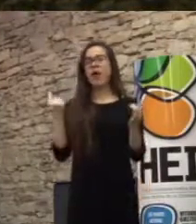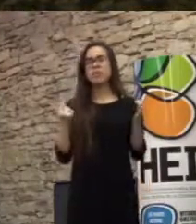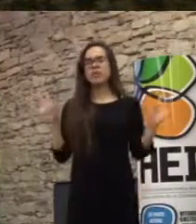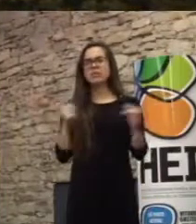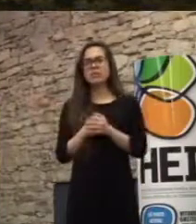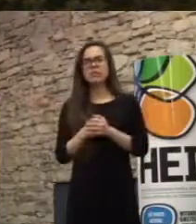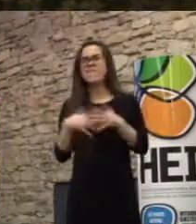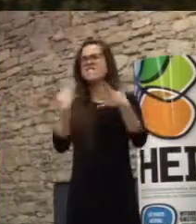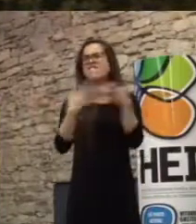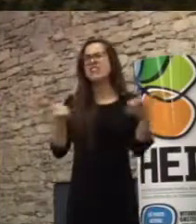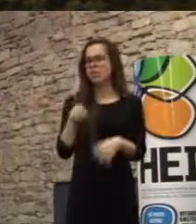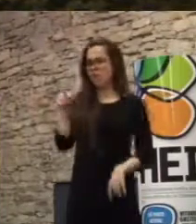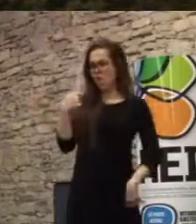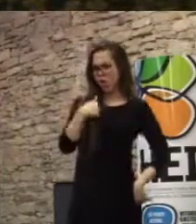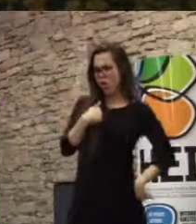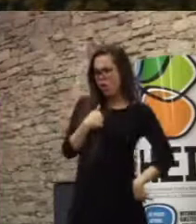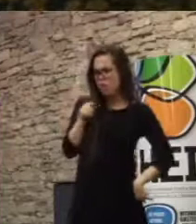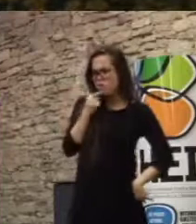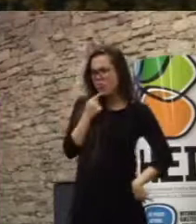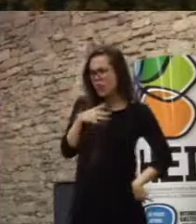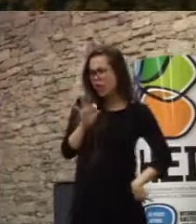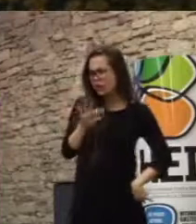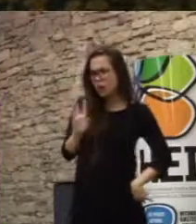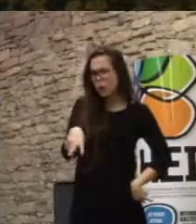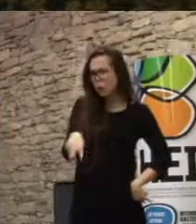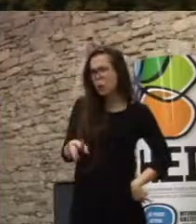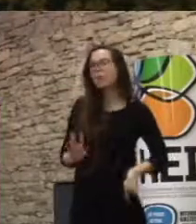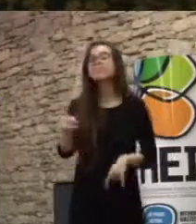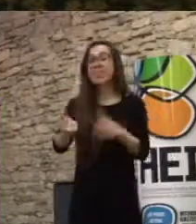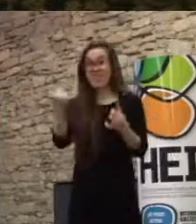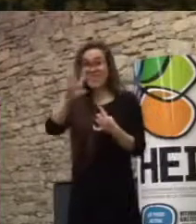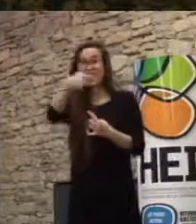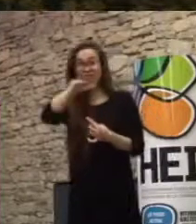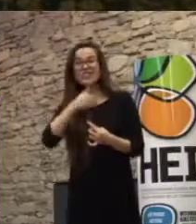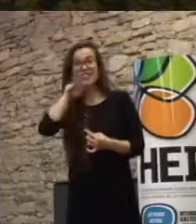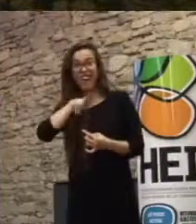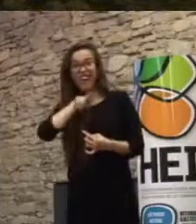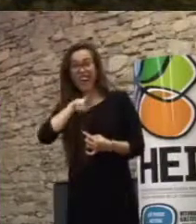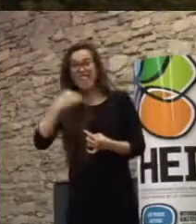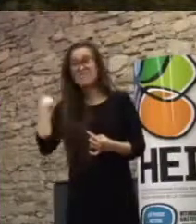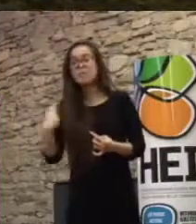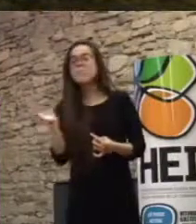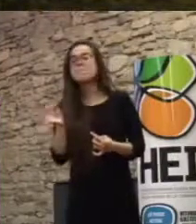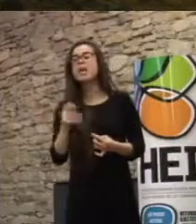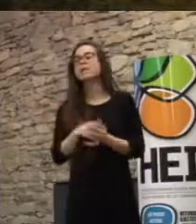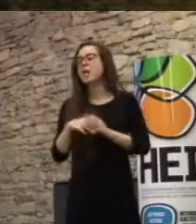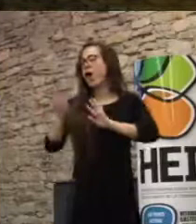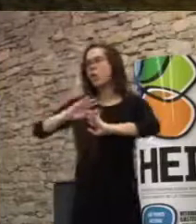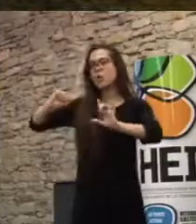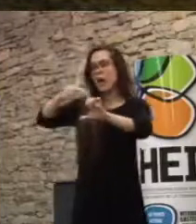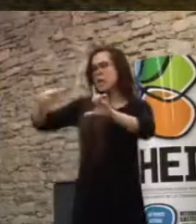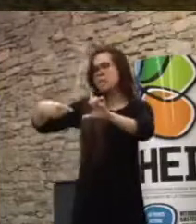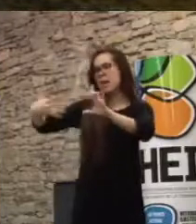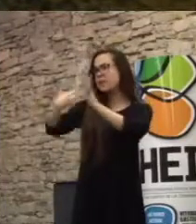dije esa frase o frases del tipo pero no lo habías puesto en el email no es esto